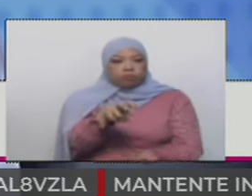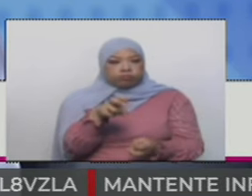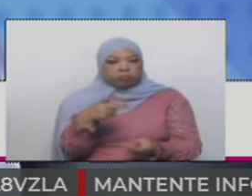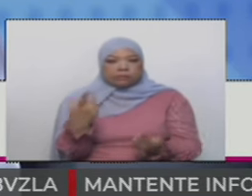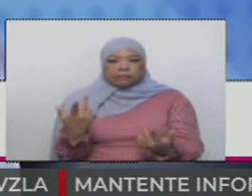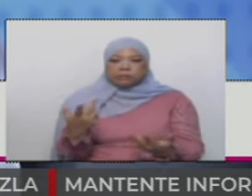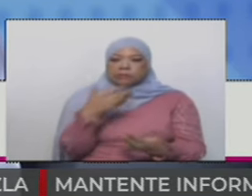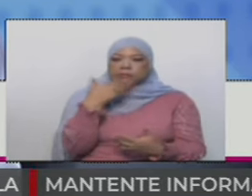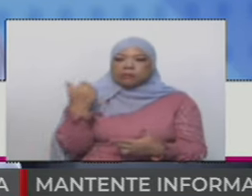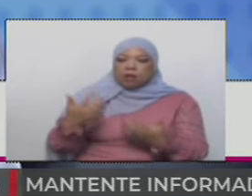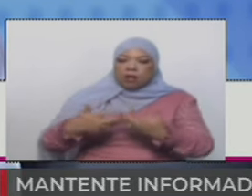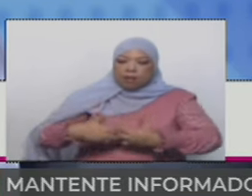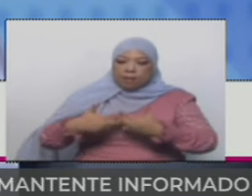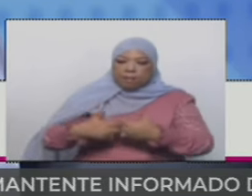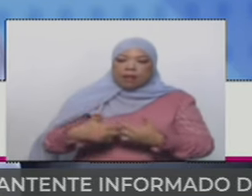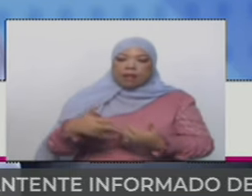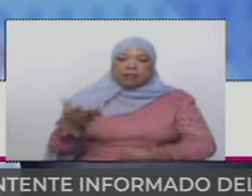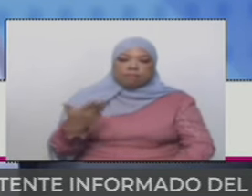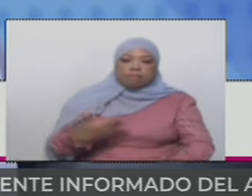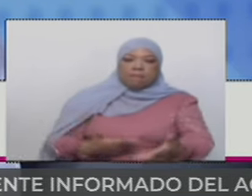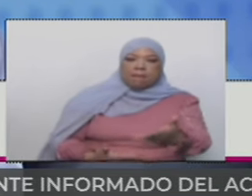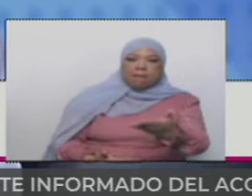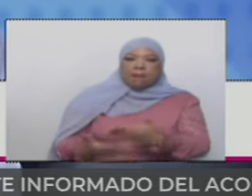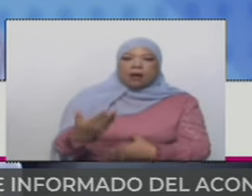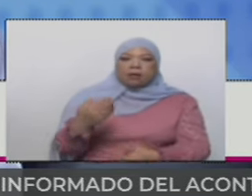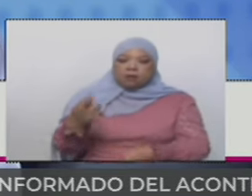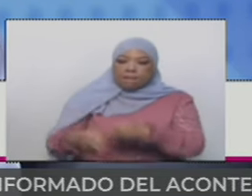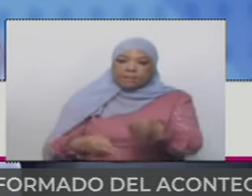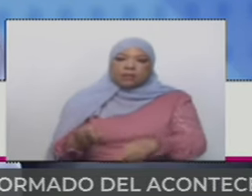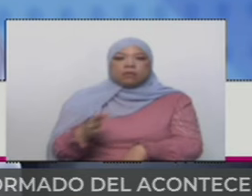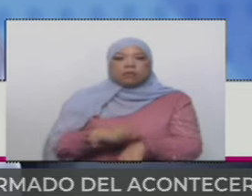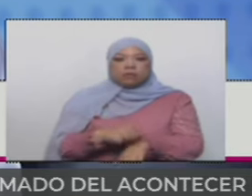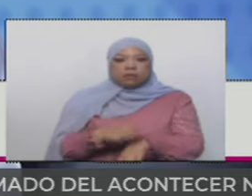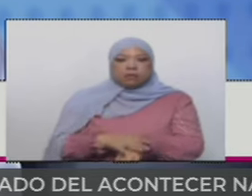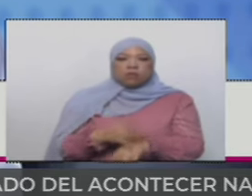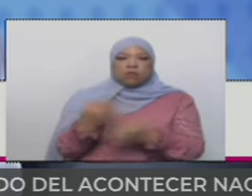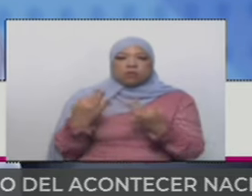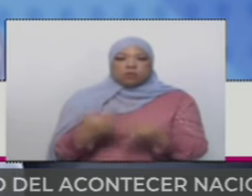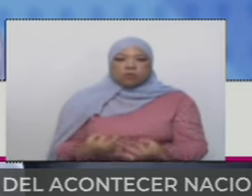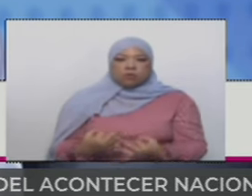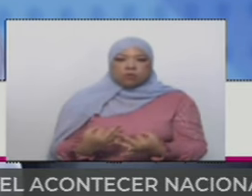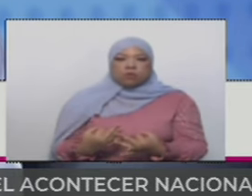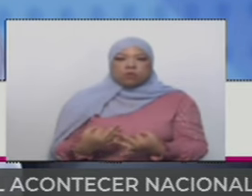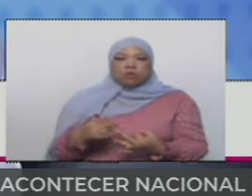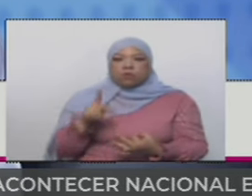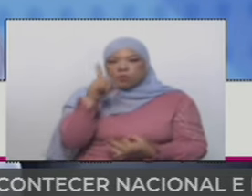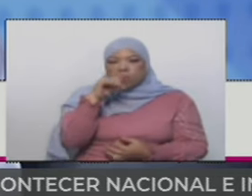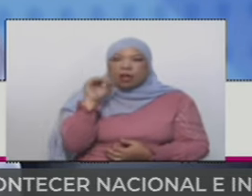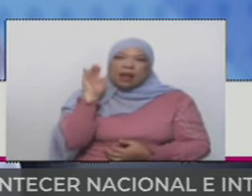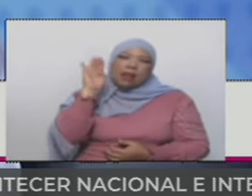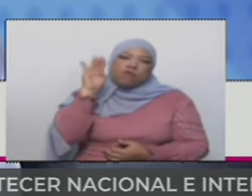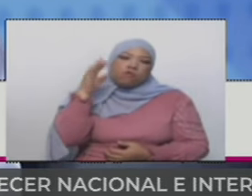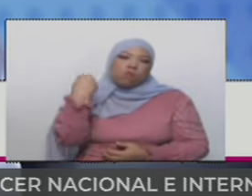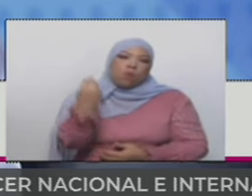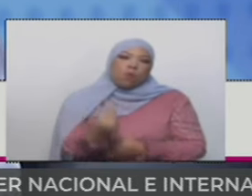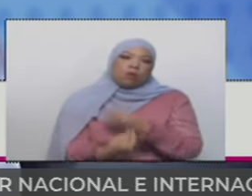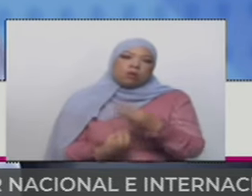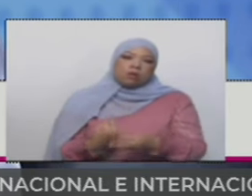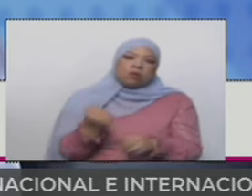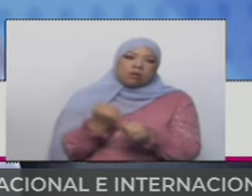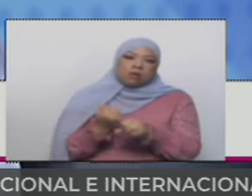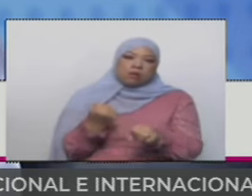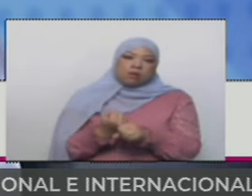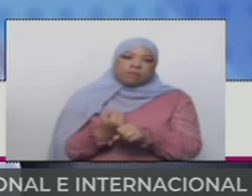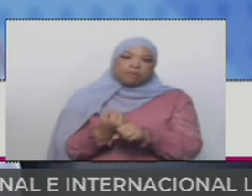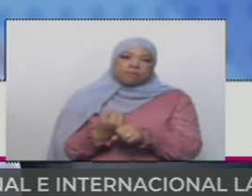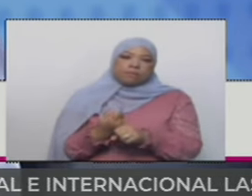ser una empresa sustentable. Lo que le quisiera yo pedir es que sea sustentable en el tiempo, que se genere un mecanismo que nos